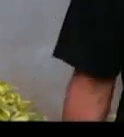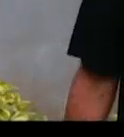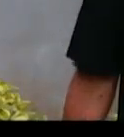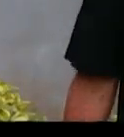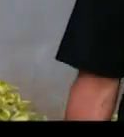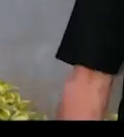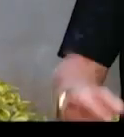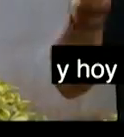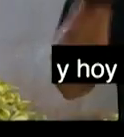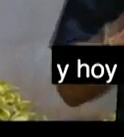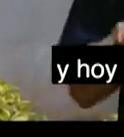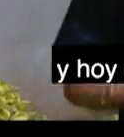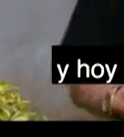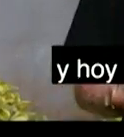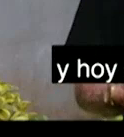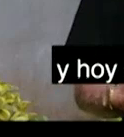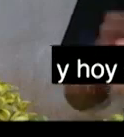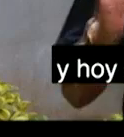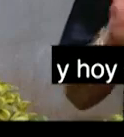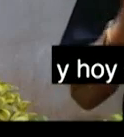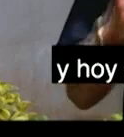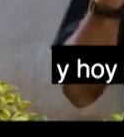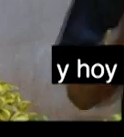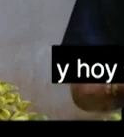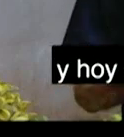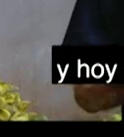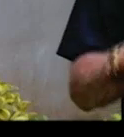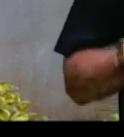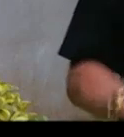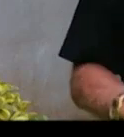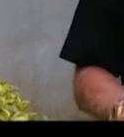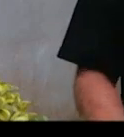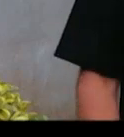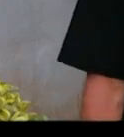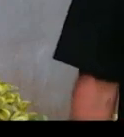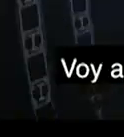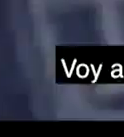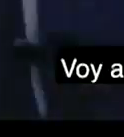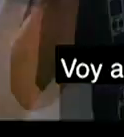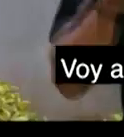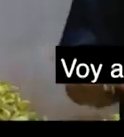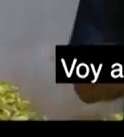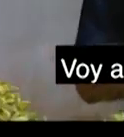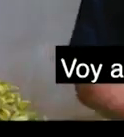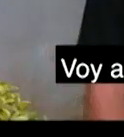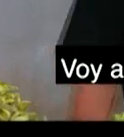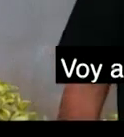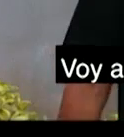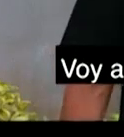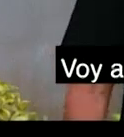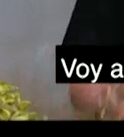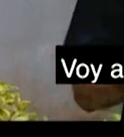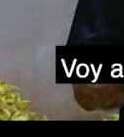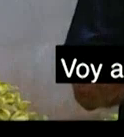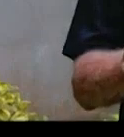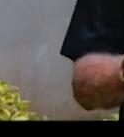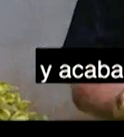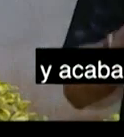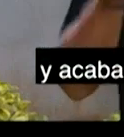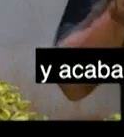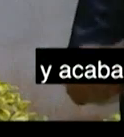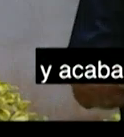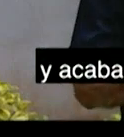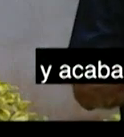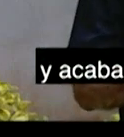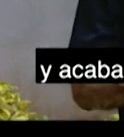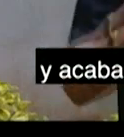años y hoy estoy aquí porque he aceptado el reto a la Asamblea Nacional. Voy a fiscalizar a los funcionarios públicos y acabar